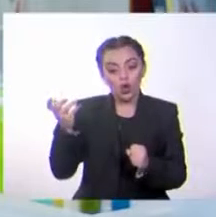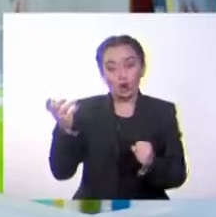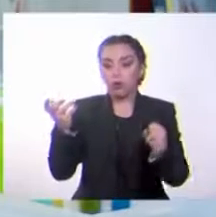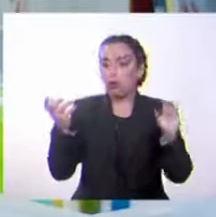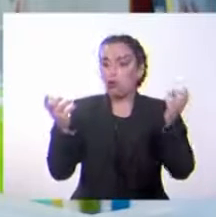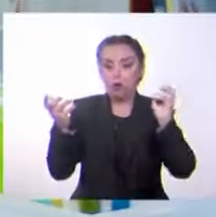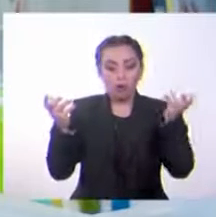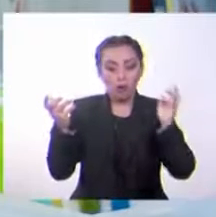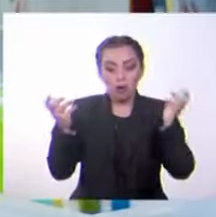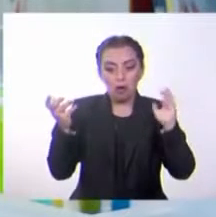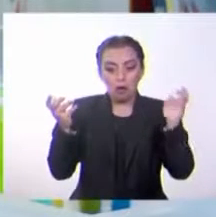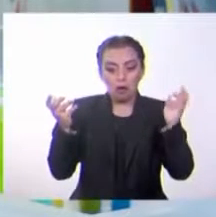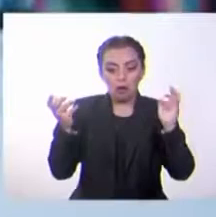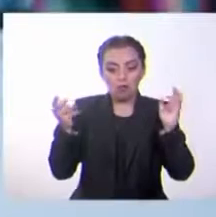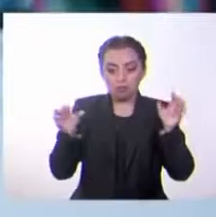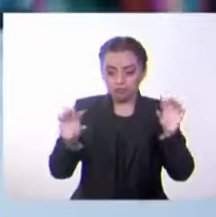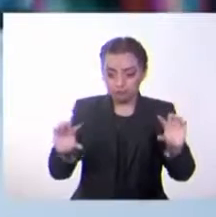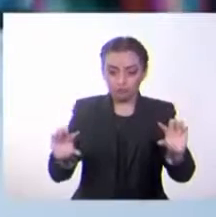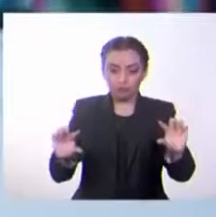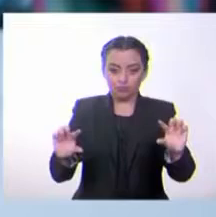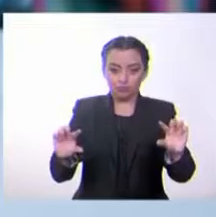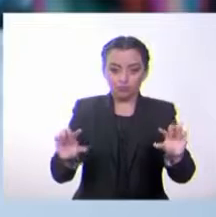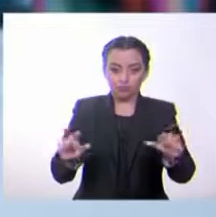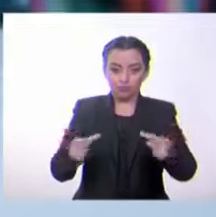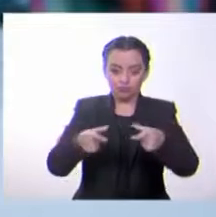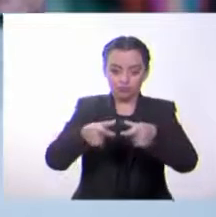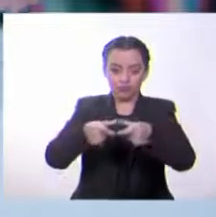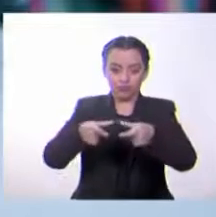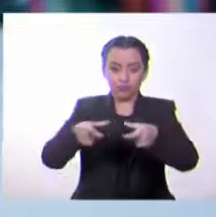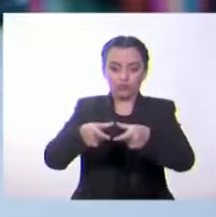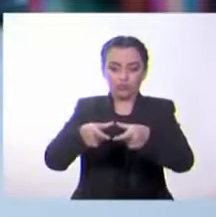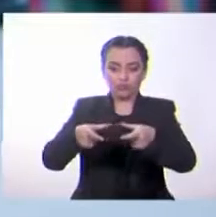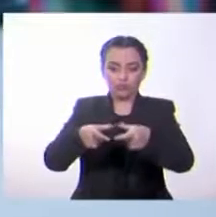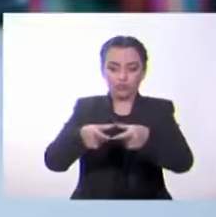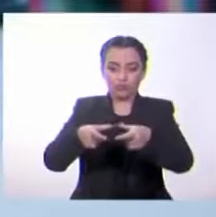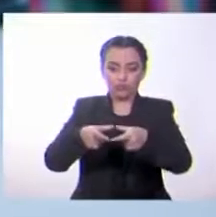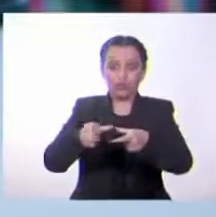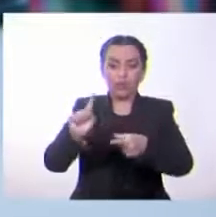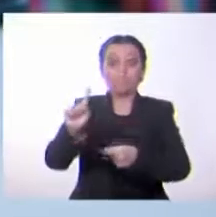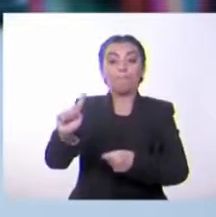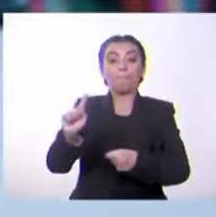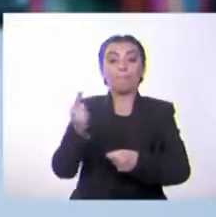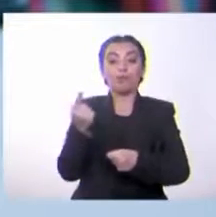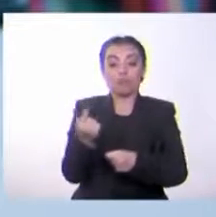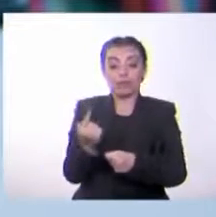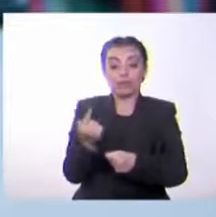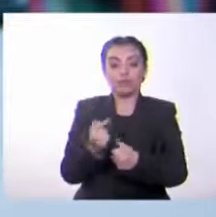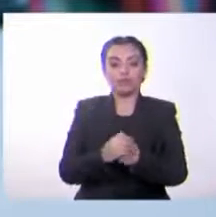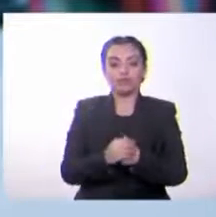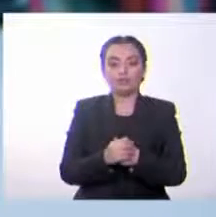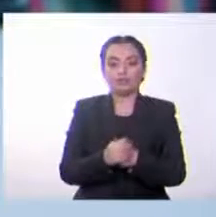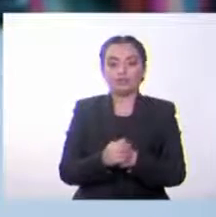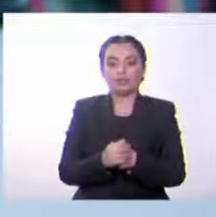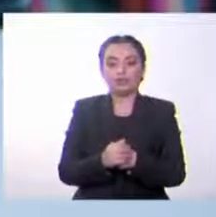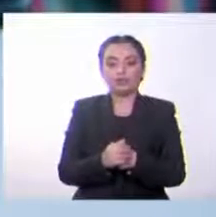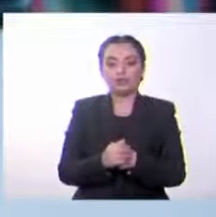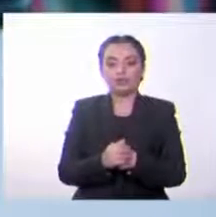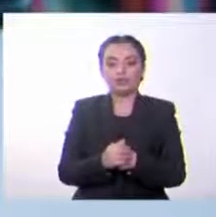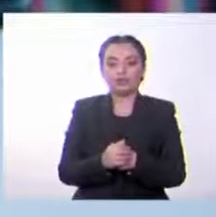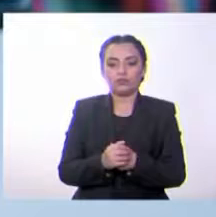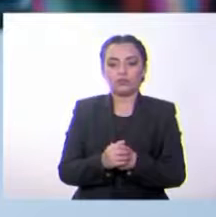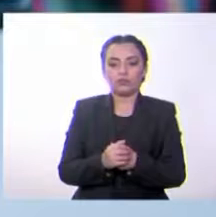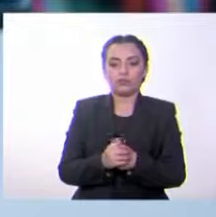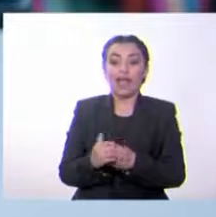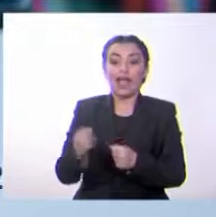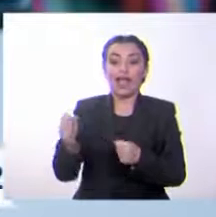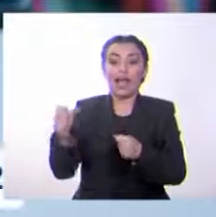con ellos, y una tarjeta. ¿Qué voy a hacer primero? En el que tengo agua caliente, voy